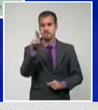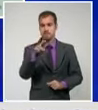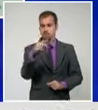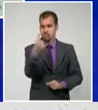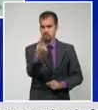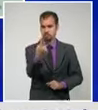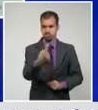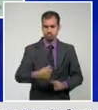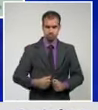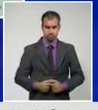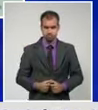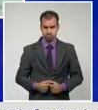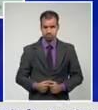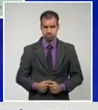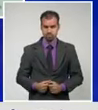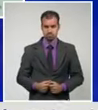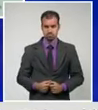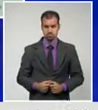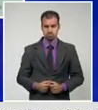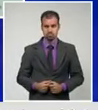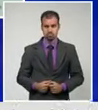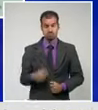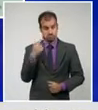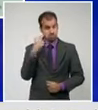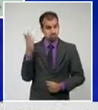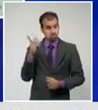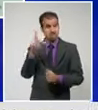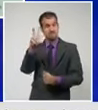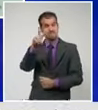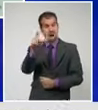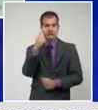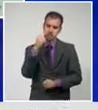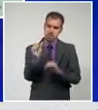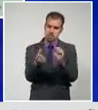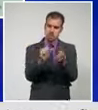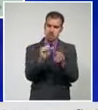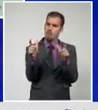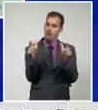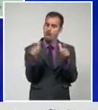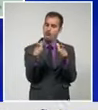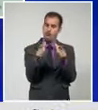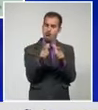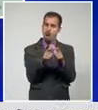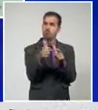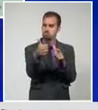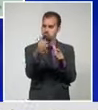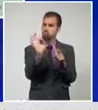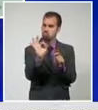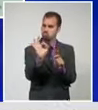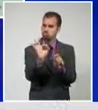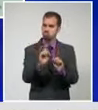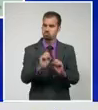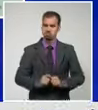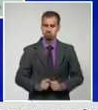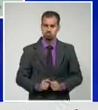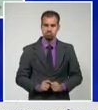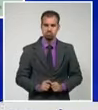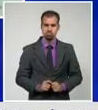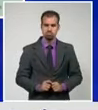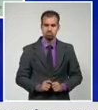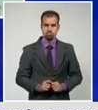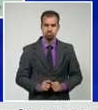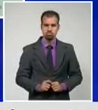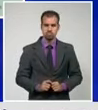una provincia que ha ido controlando su transmisión y mantiene el mayor